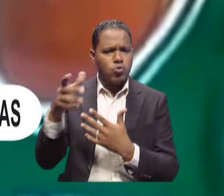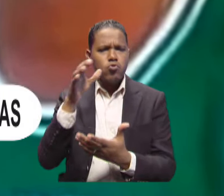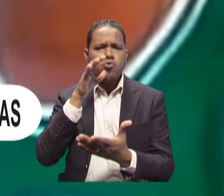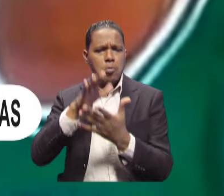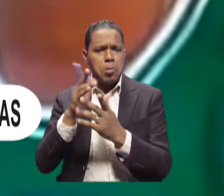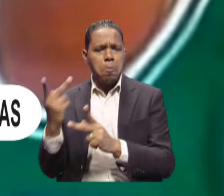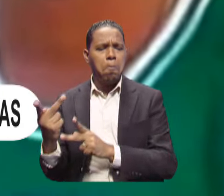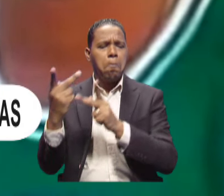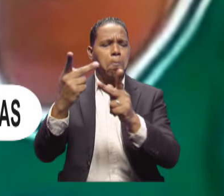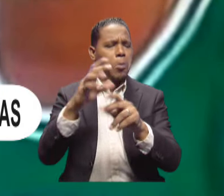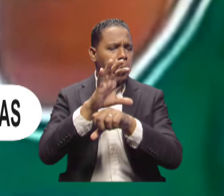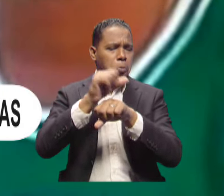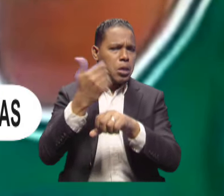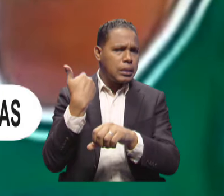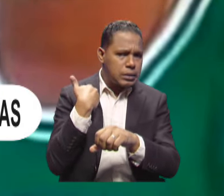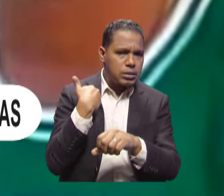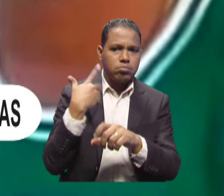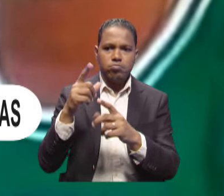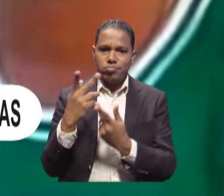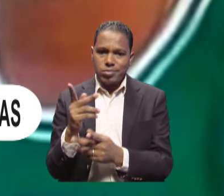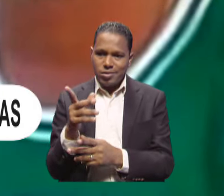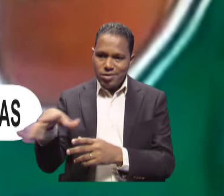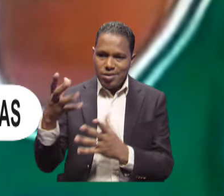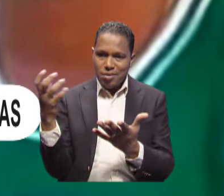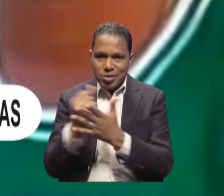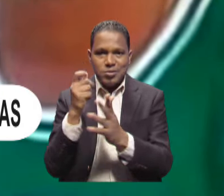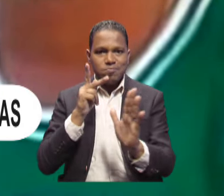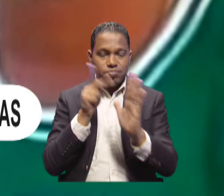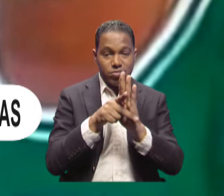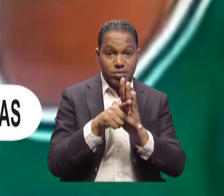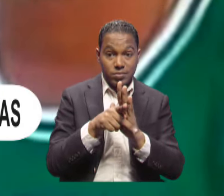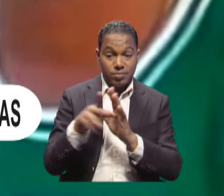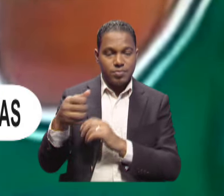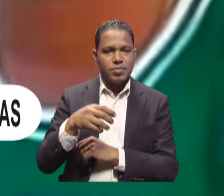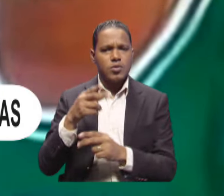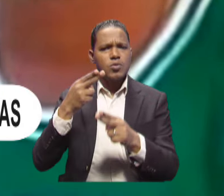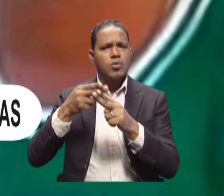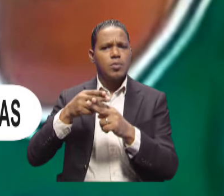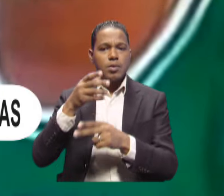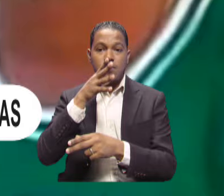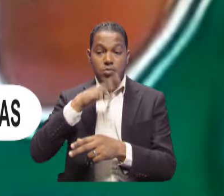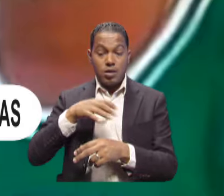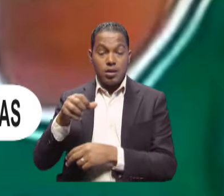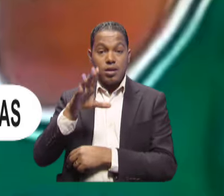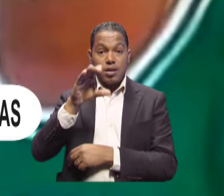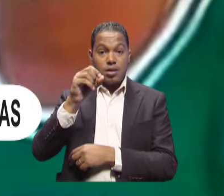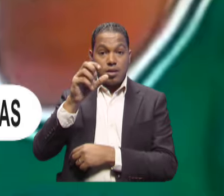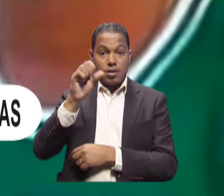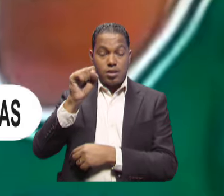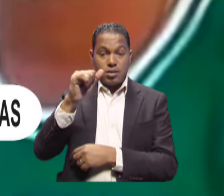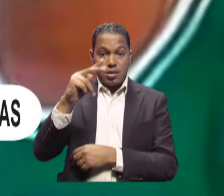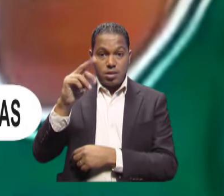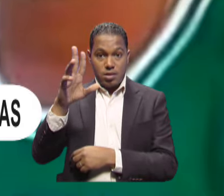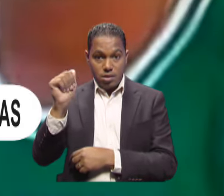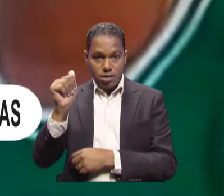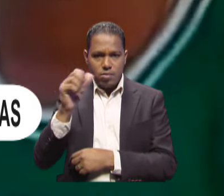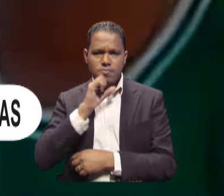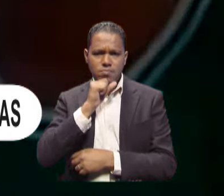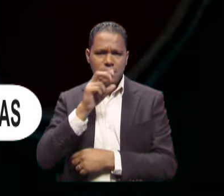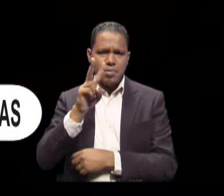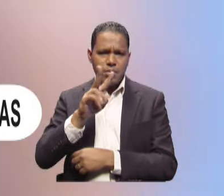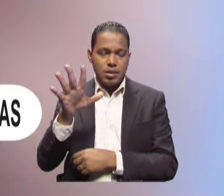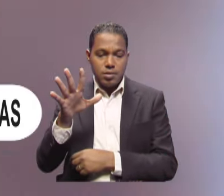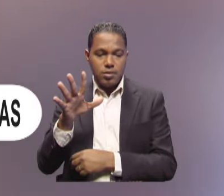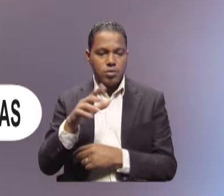costumbre la nueva víctima de la violencia machista fue identificada como Casandra carmelina Castillo Santiago de 25 años el